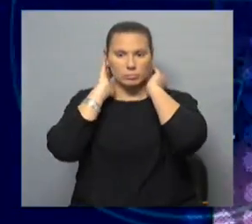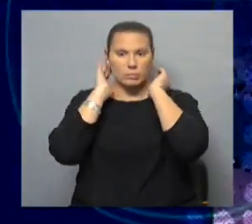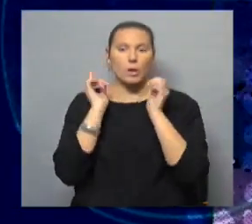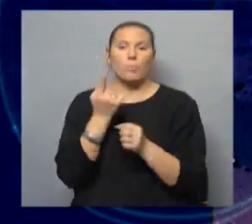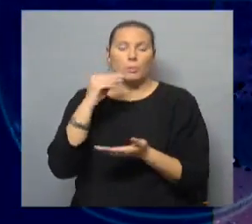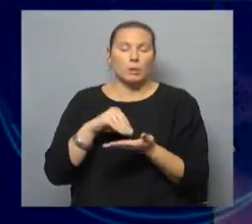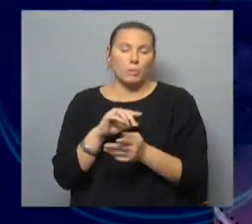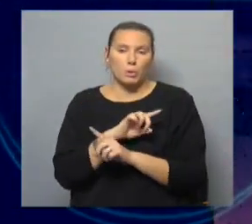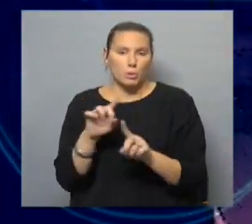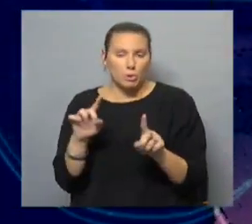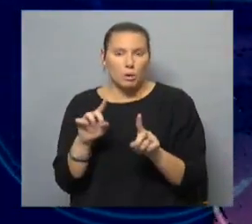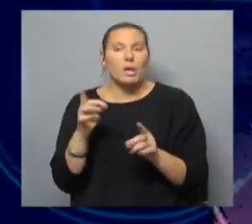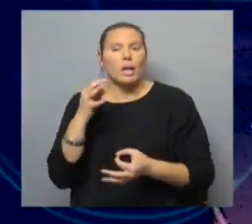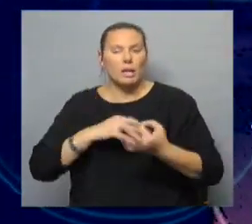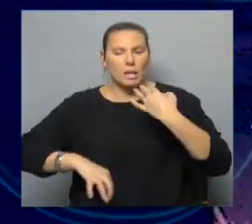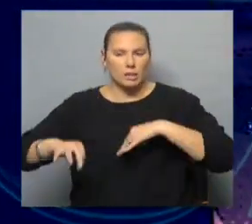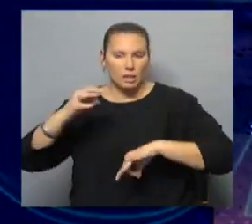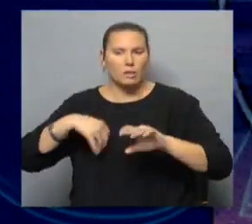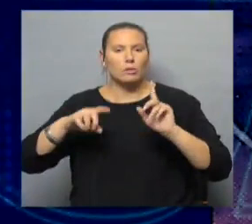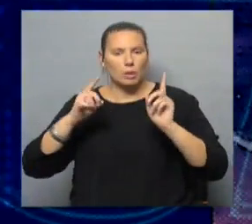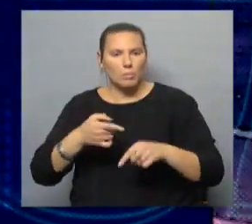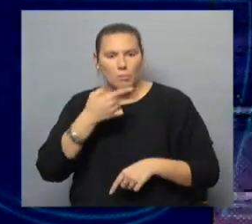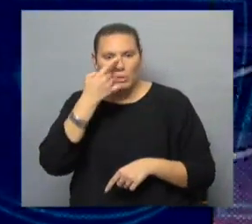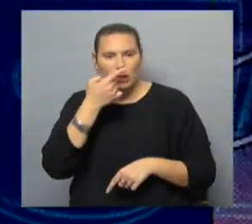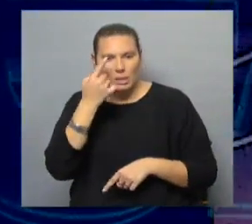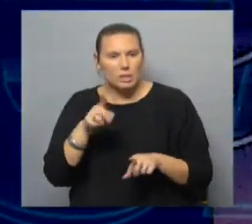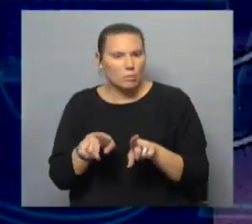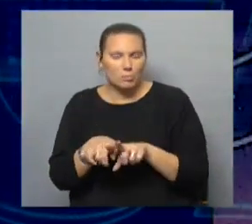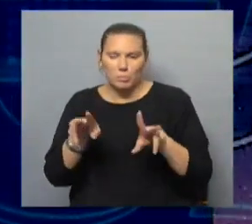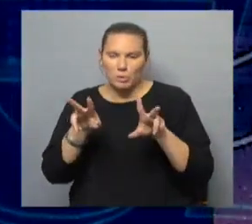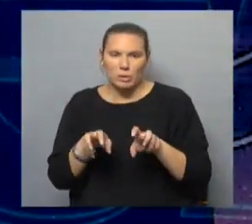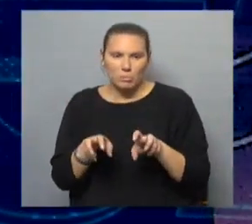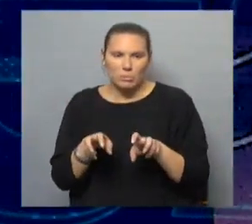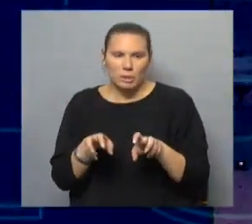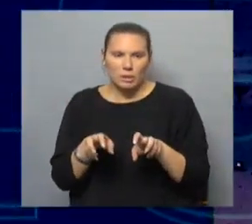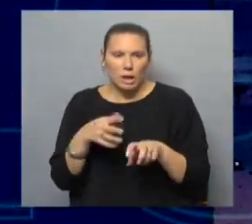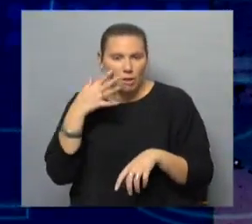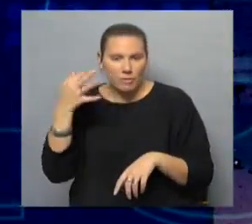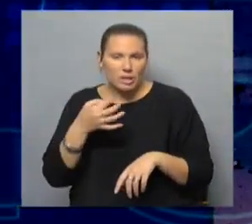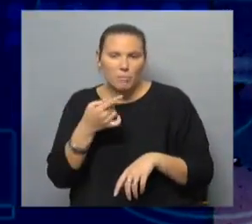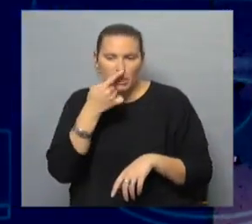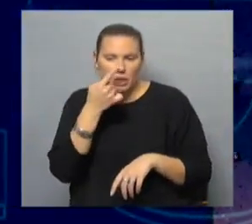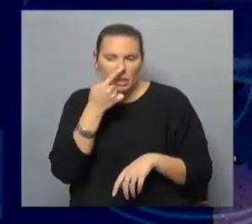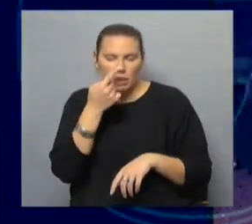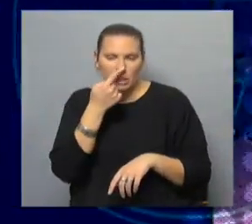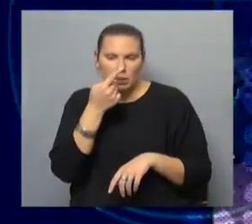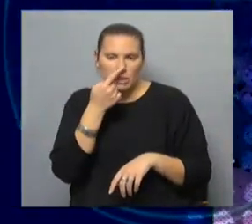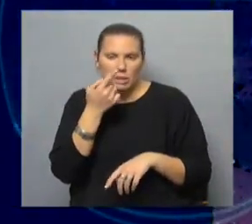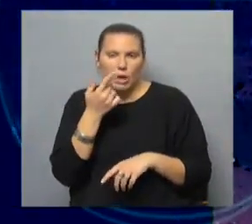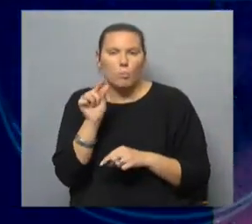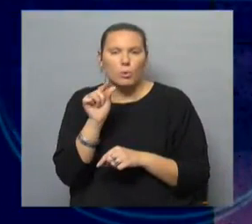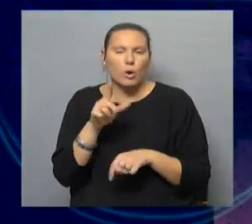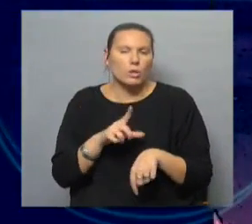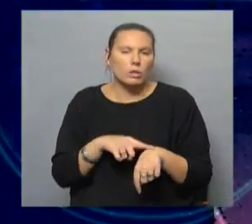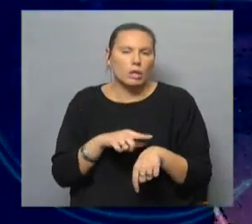y mismo también en el teatro también me interesa trabajar sobre eso. Sinceramente me interesa ver, percibo un poco el